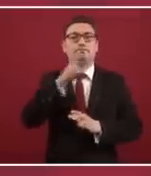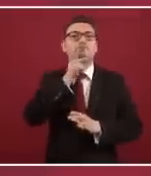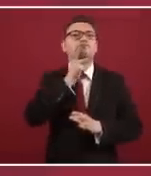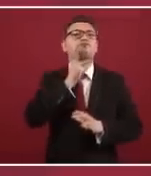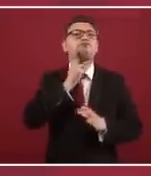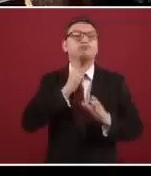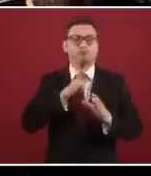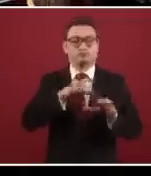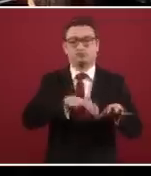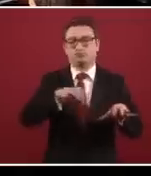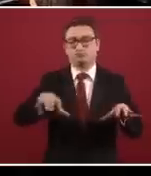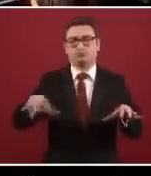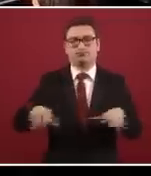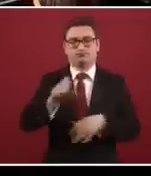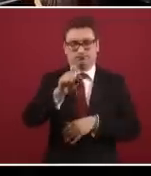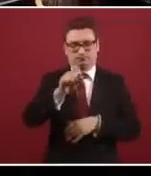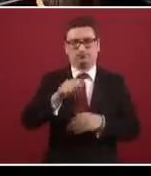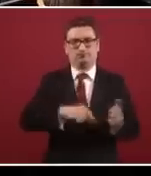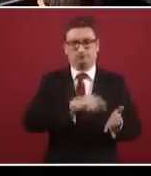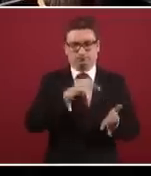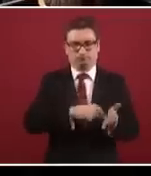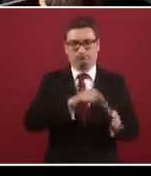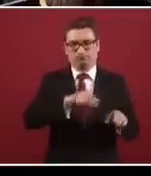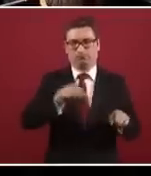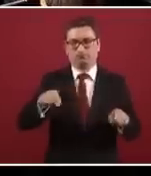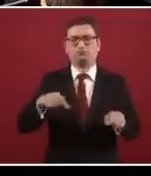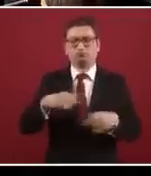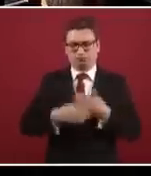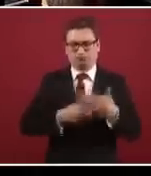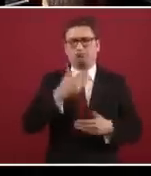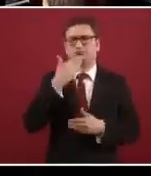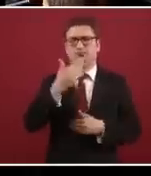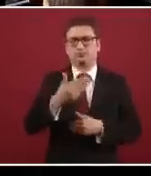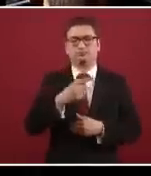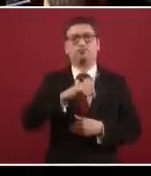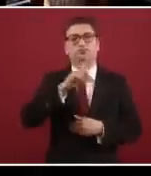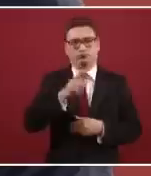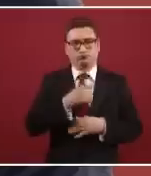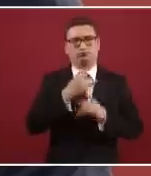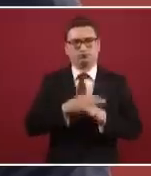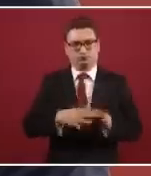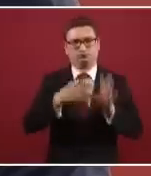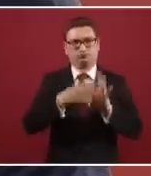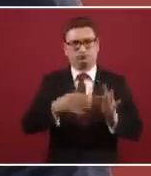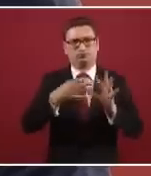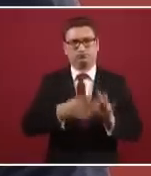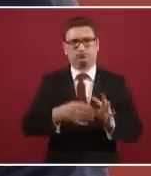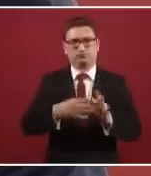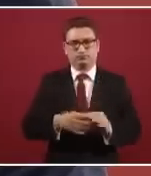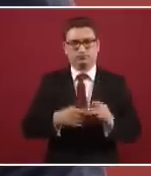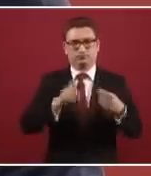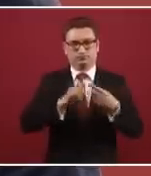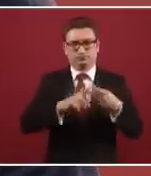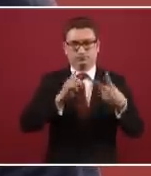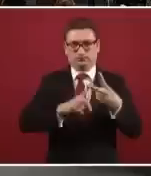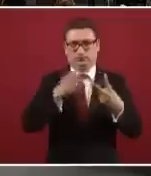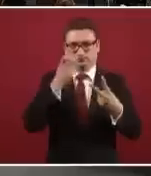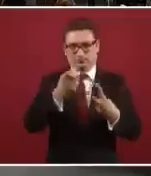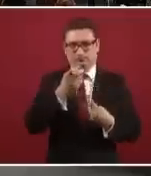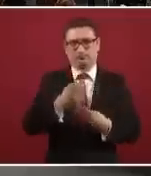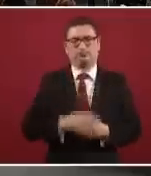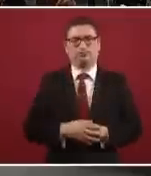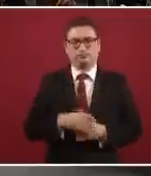Vamos bien. Sería bueno que se les informara a detalle sobre estas dos cosas. Voy a pedirle